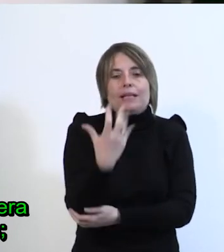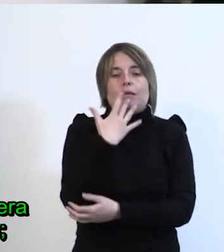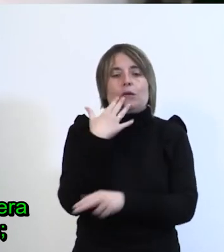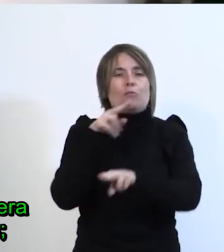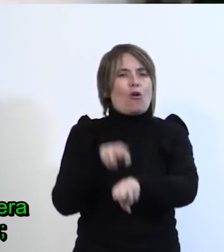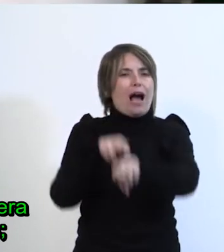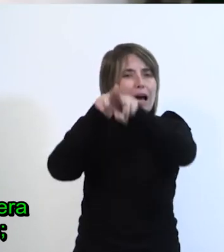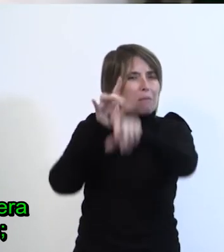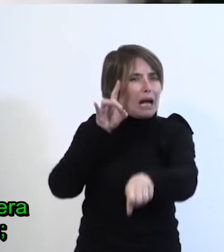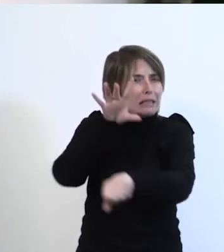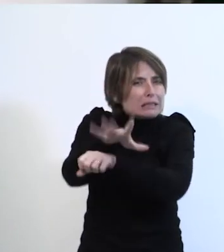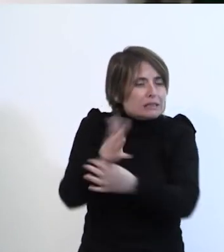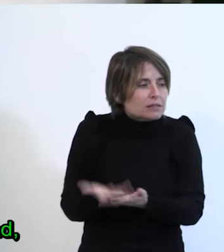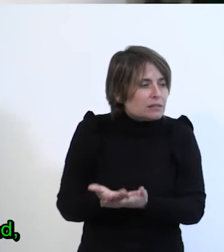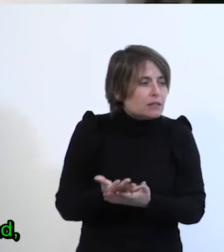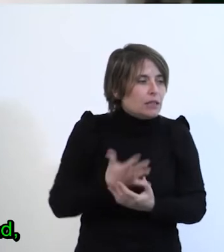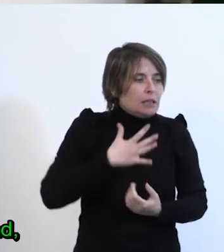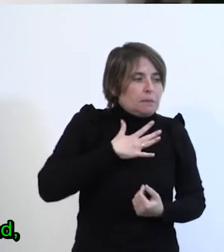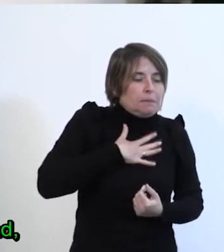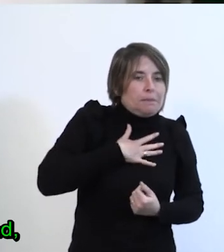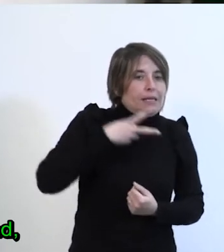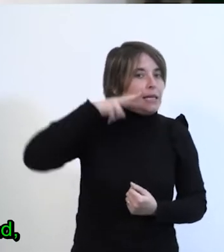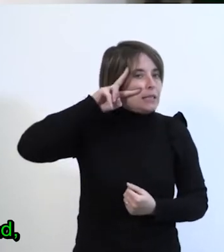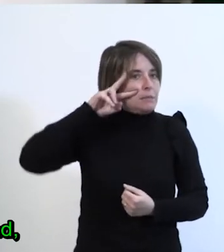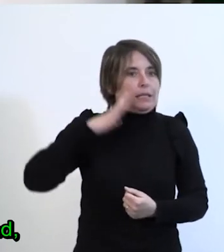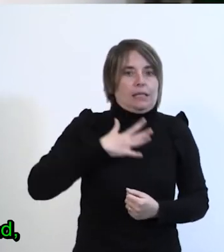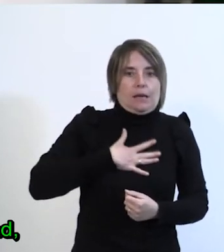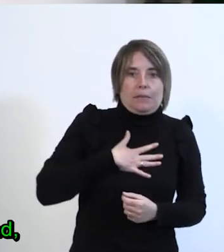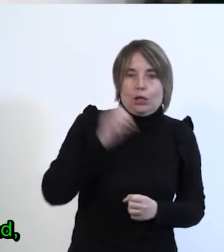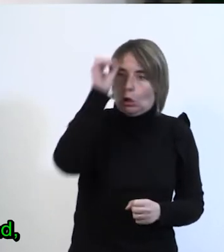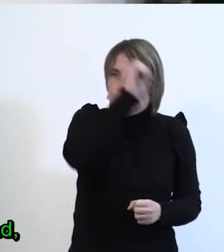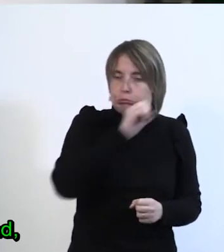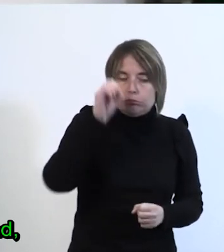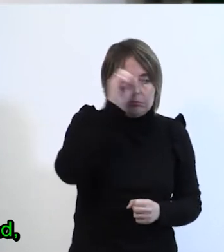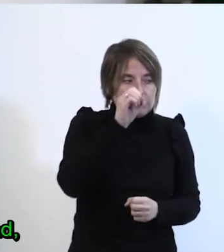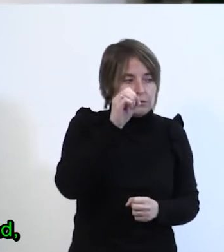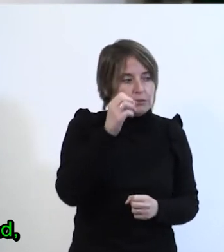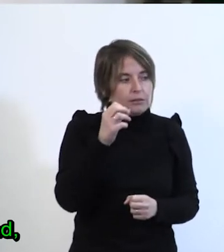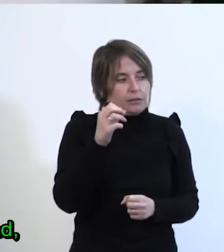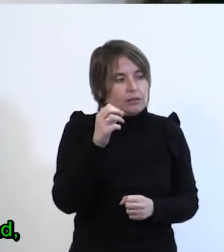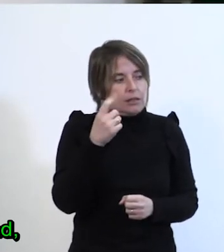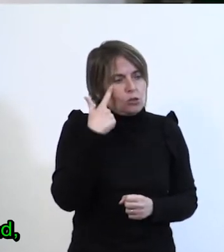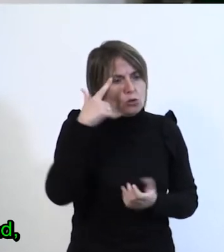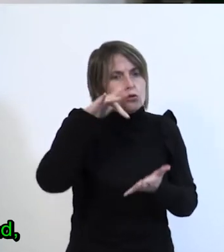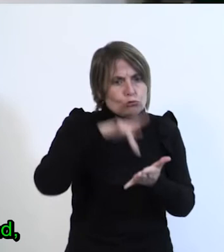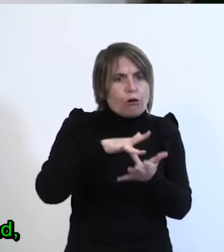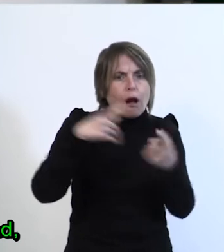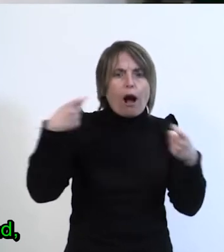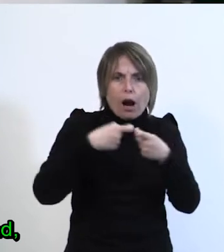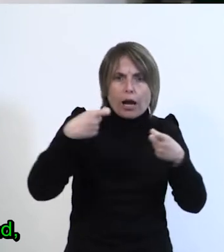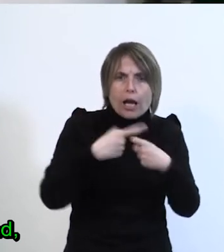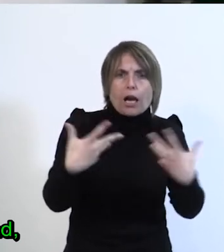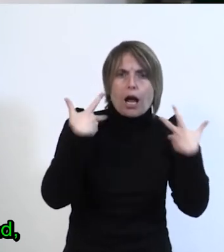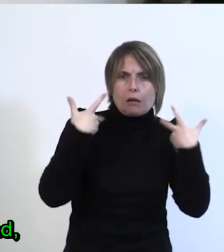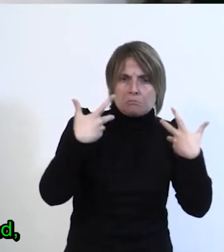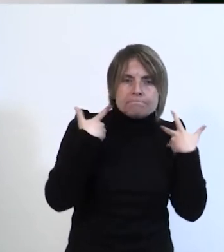para el envío de armas. Yo desde mi experiencia de haber vivido la